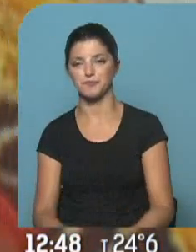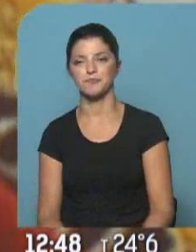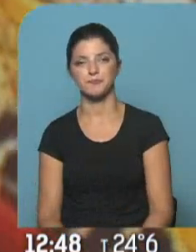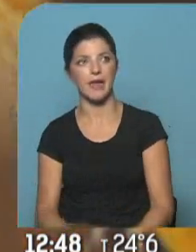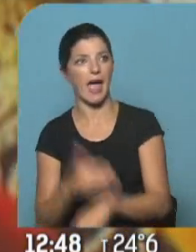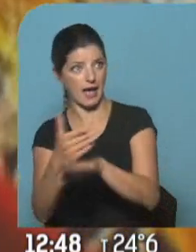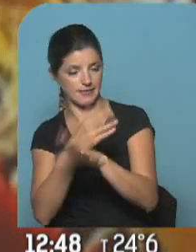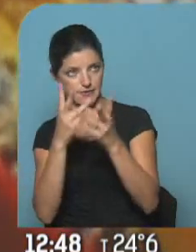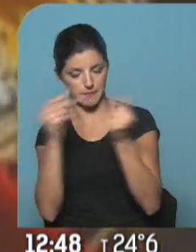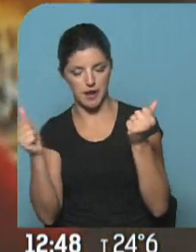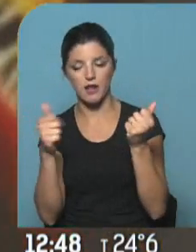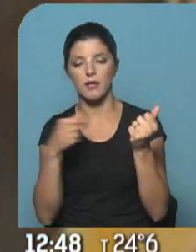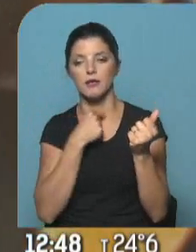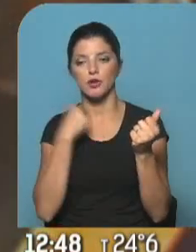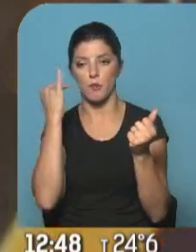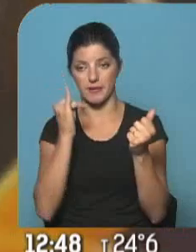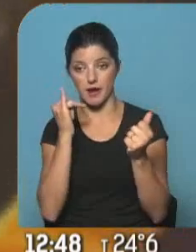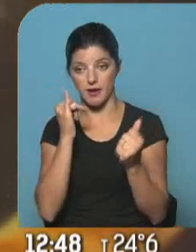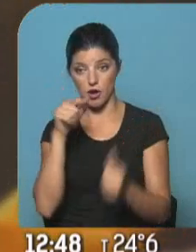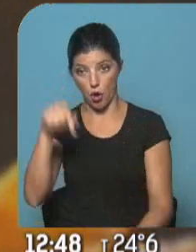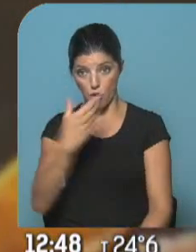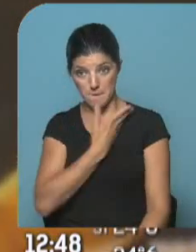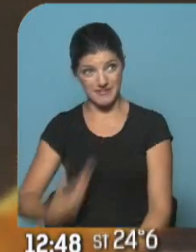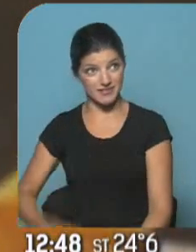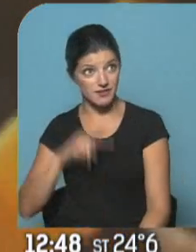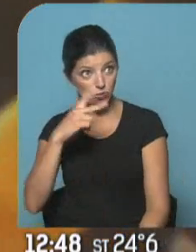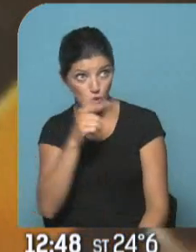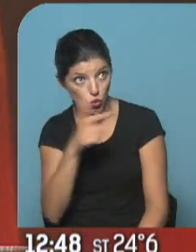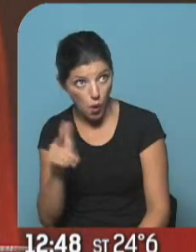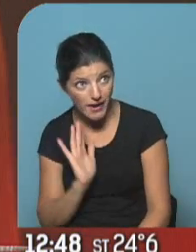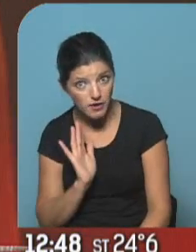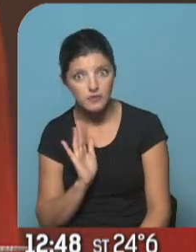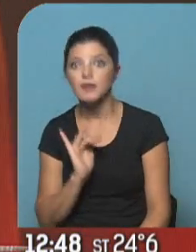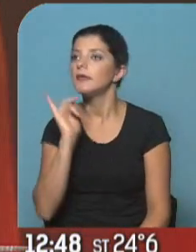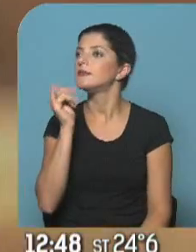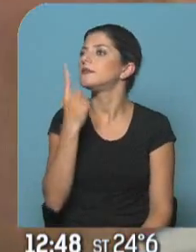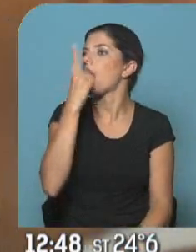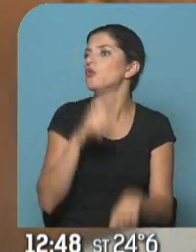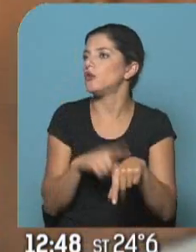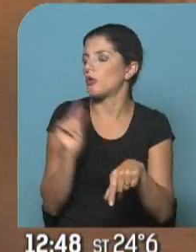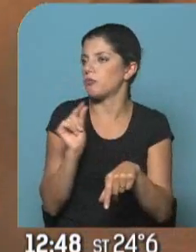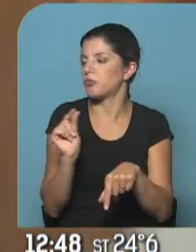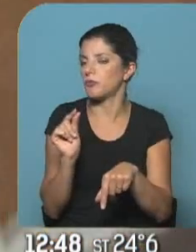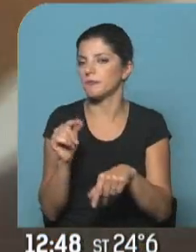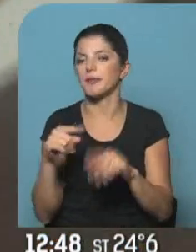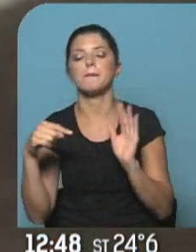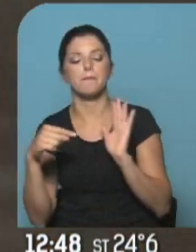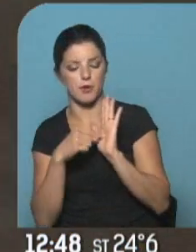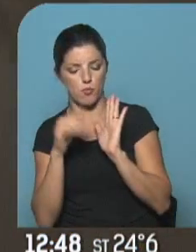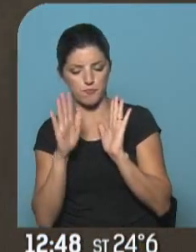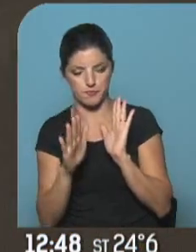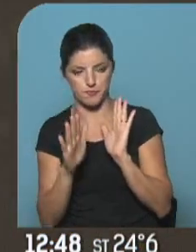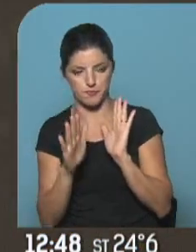cerrar, marcar esto. No hay vicepresidente en este momento en ejercicio. Hay una en funciones. Claro, pero lo que quiero decir es que cuando